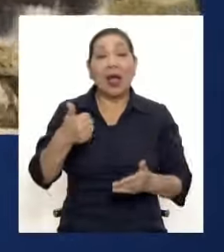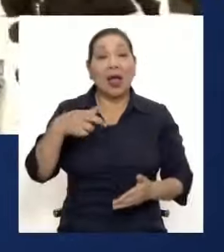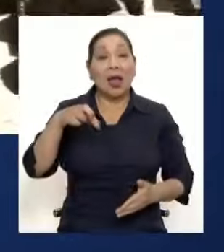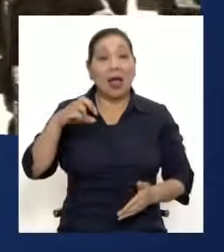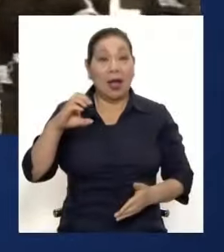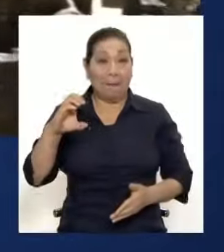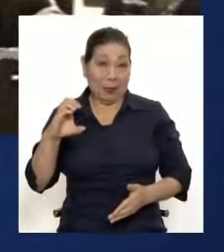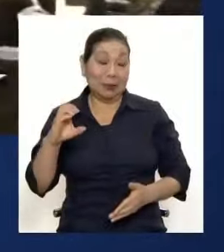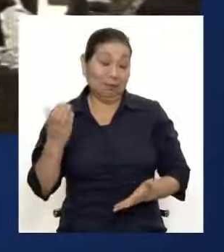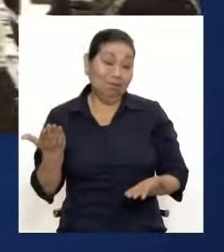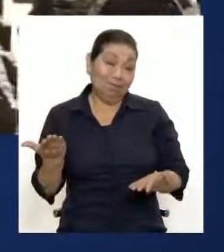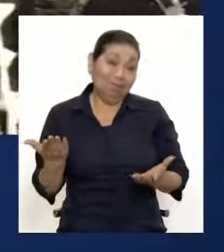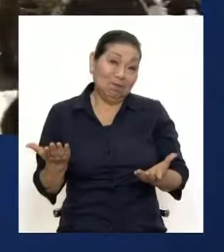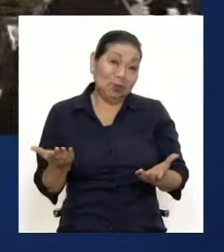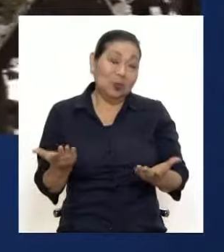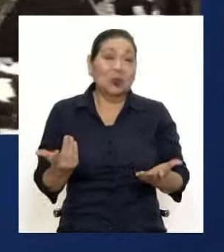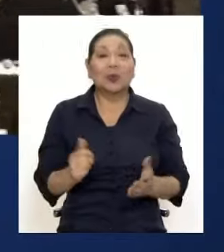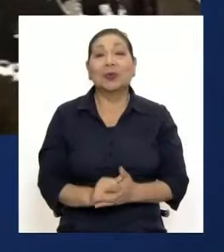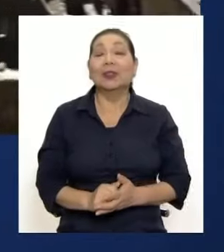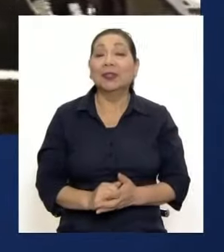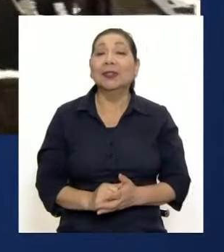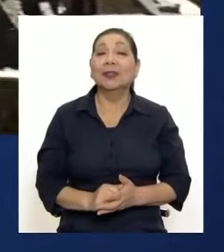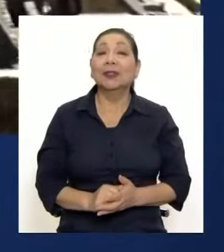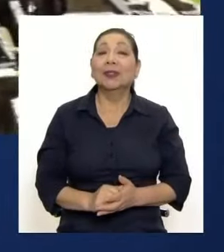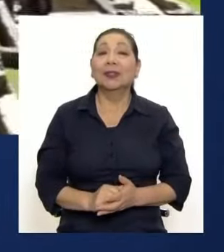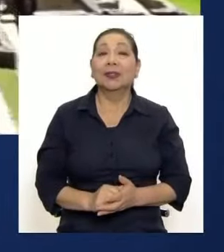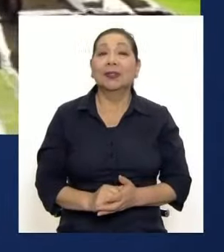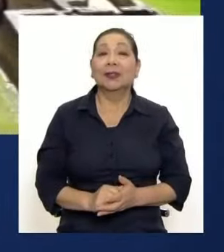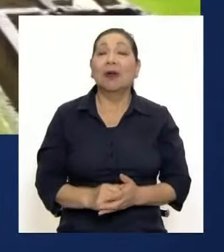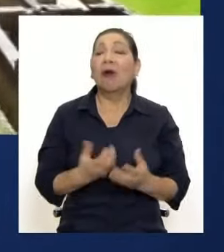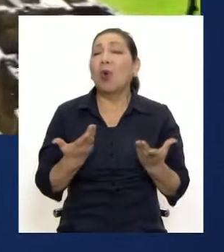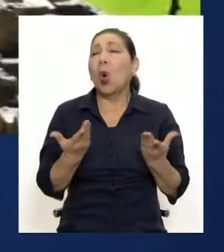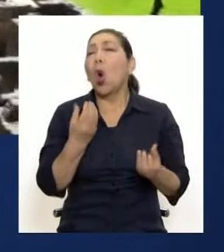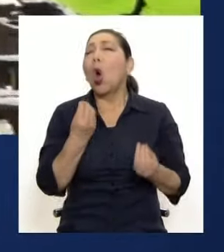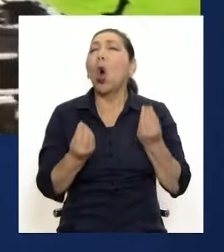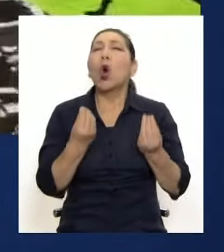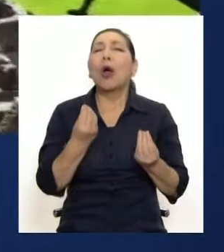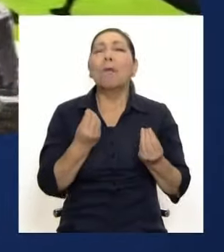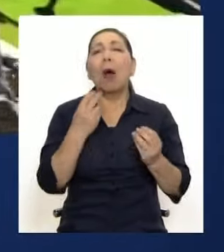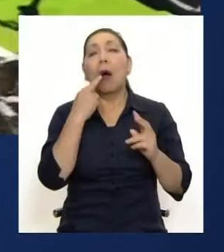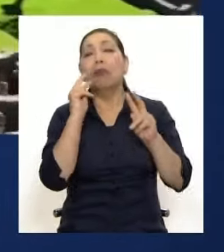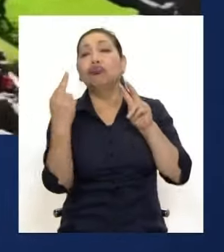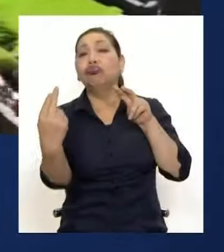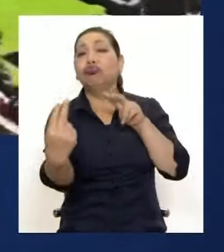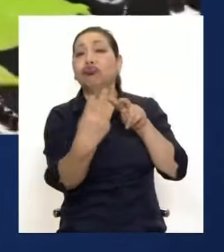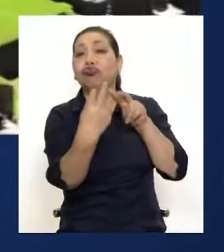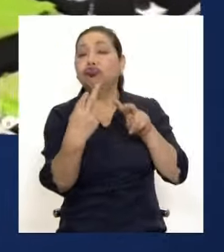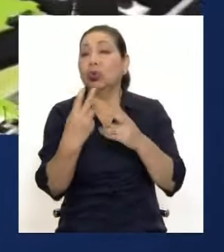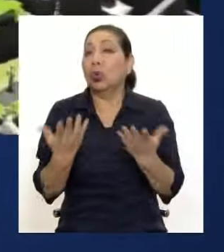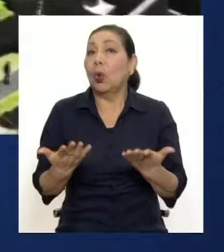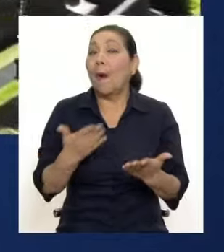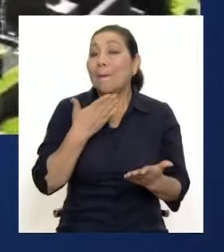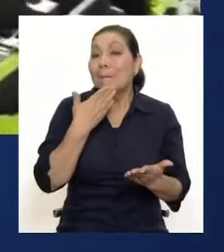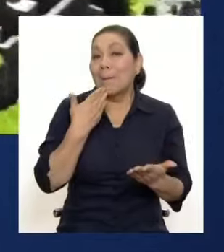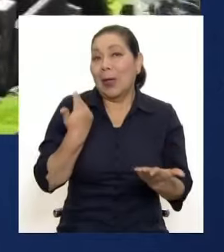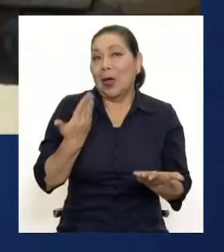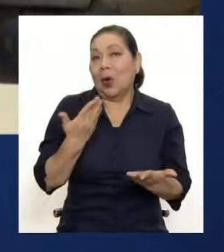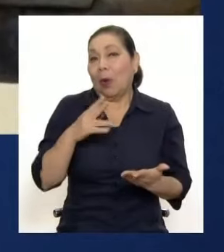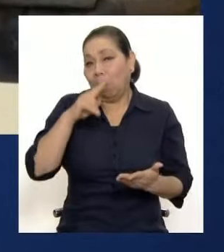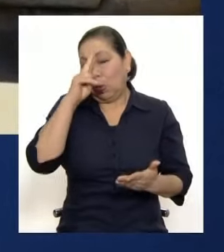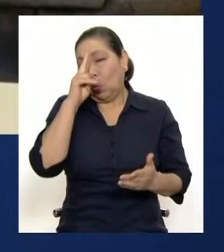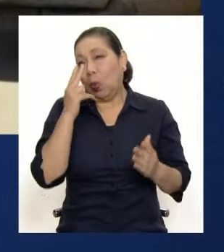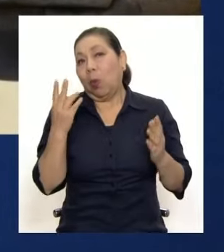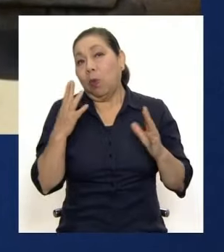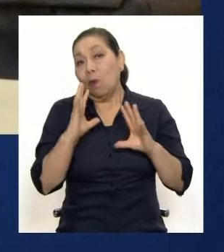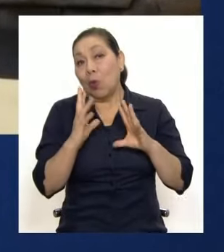apec que es una forma de encontrarnos para hacer un mejor país un